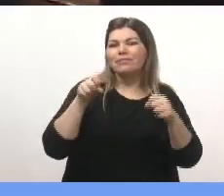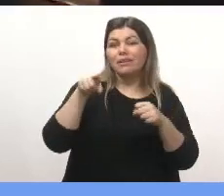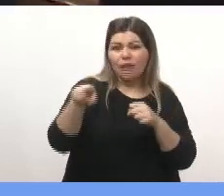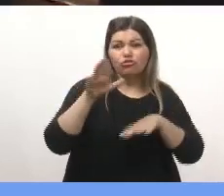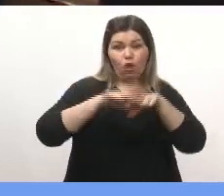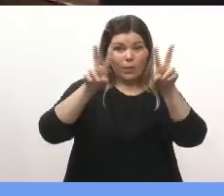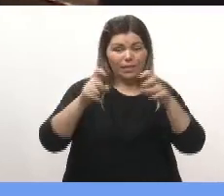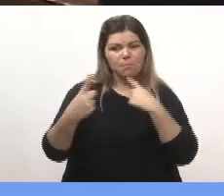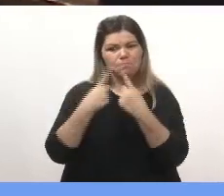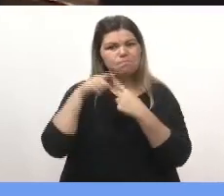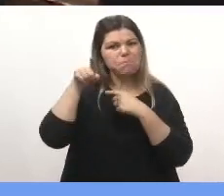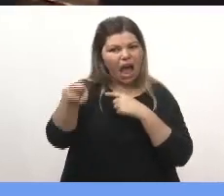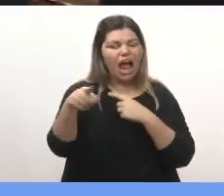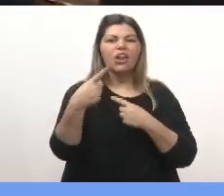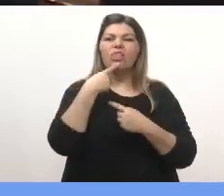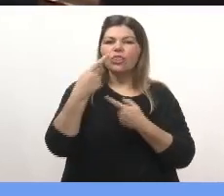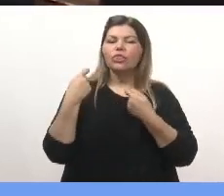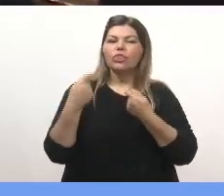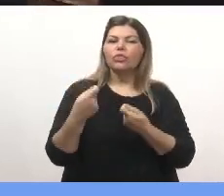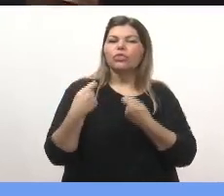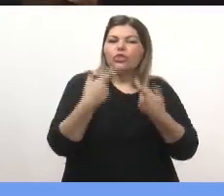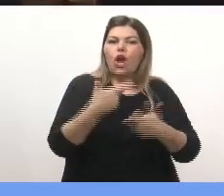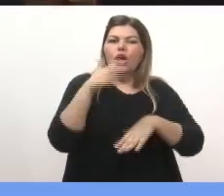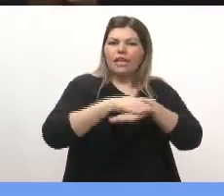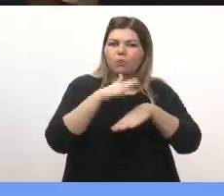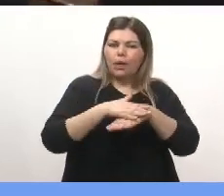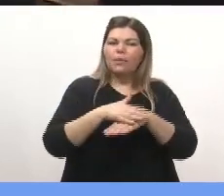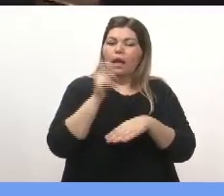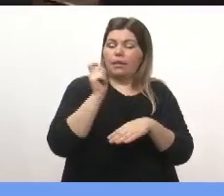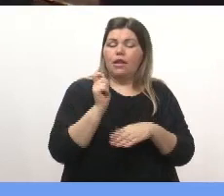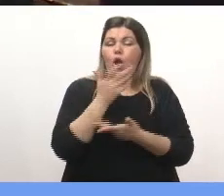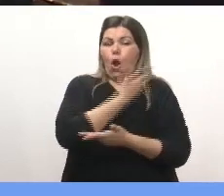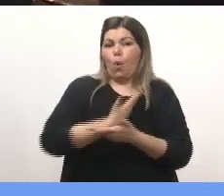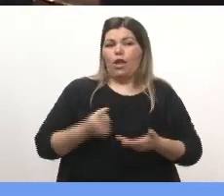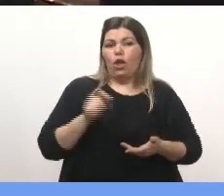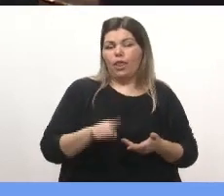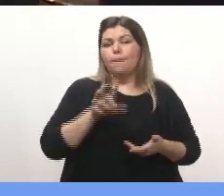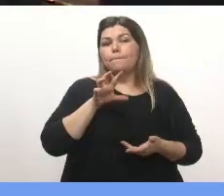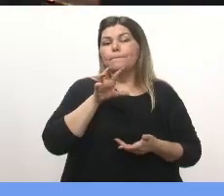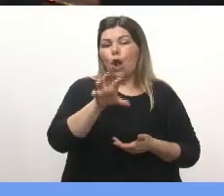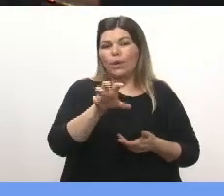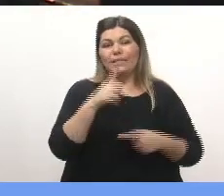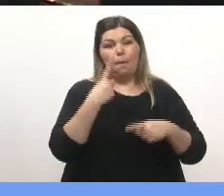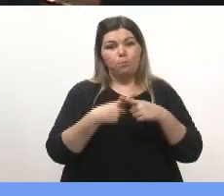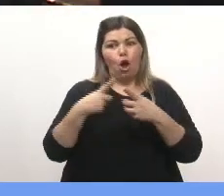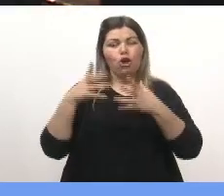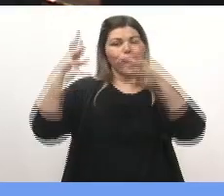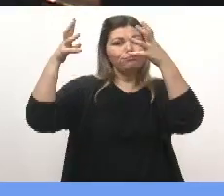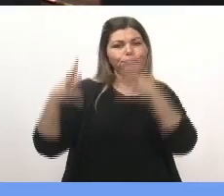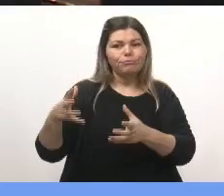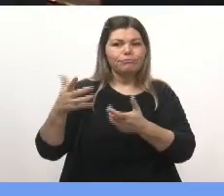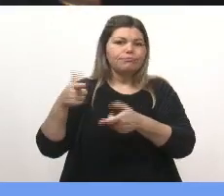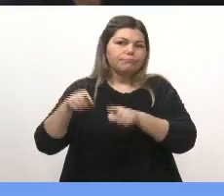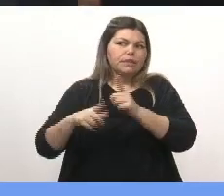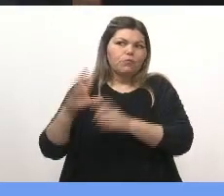claramente asignó las responsabilidades en el gobierno de la provincia por esta instalación ilegal